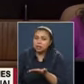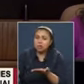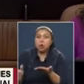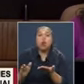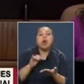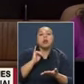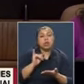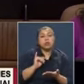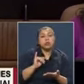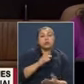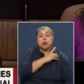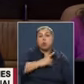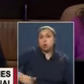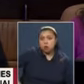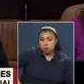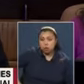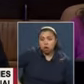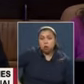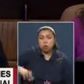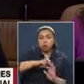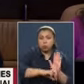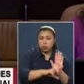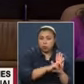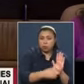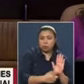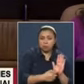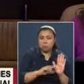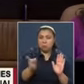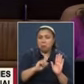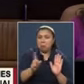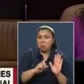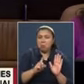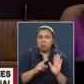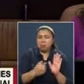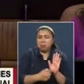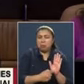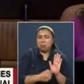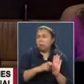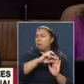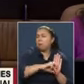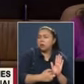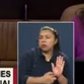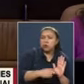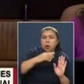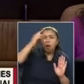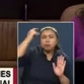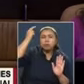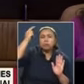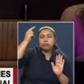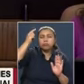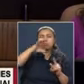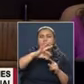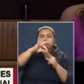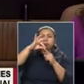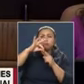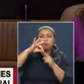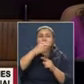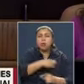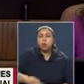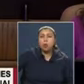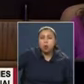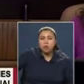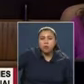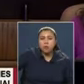que vamos a hacer como parlamentarios de un proyecto que no es en abstracto, es un proyecto de ideas matrices específicas de un